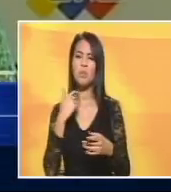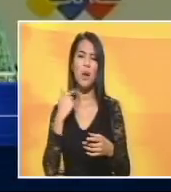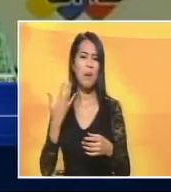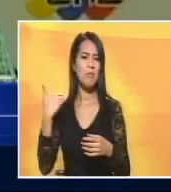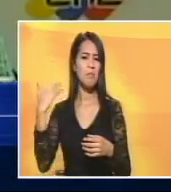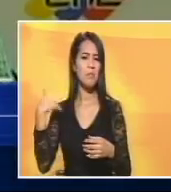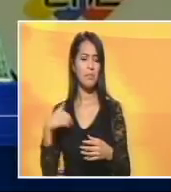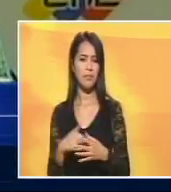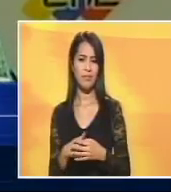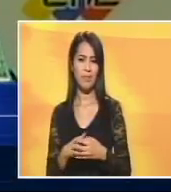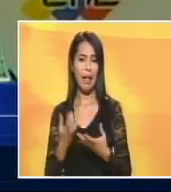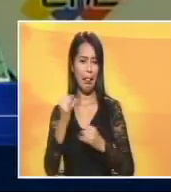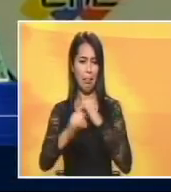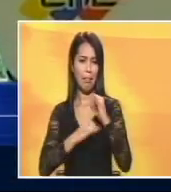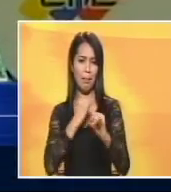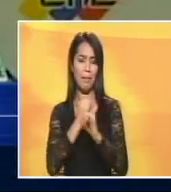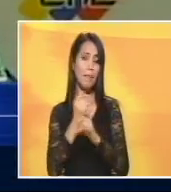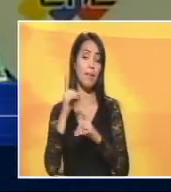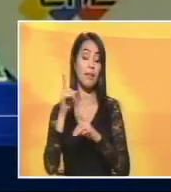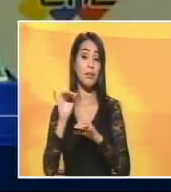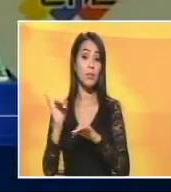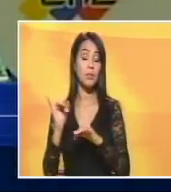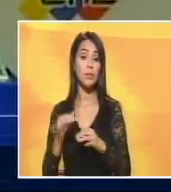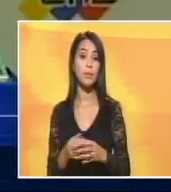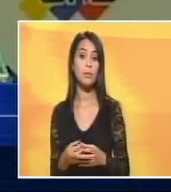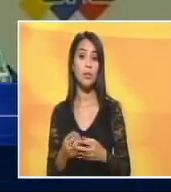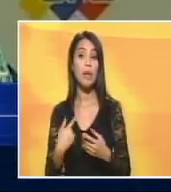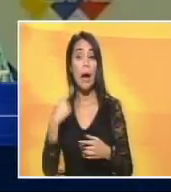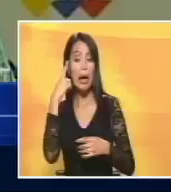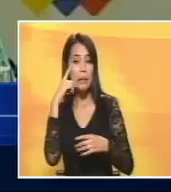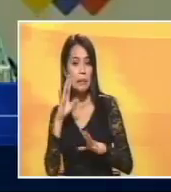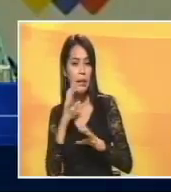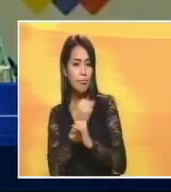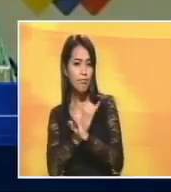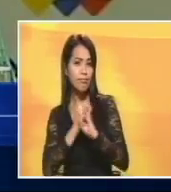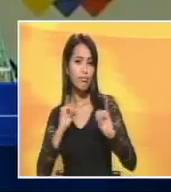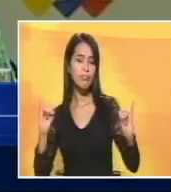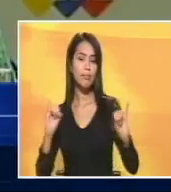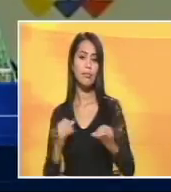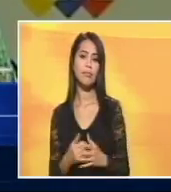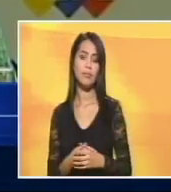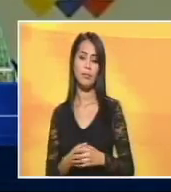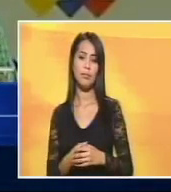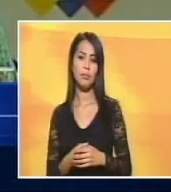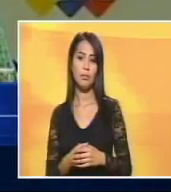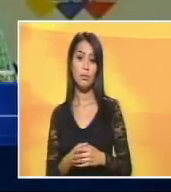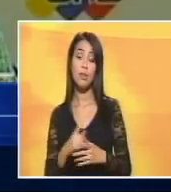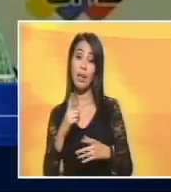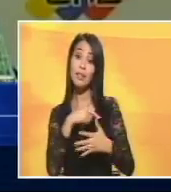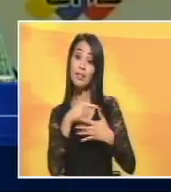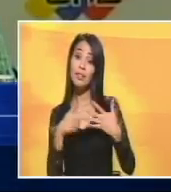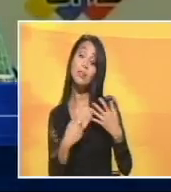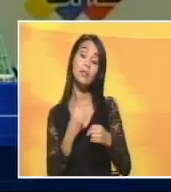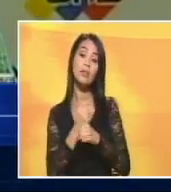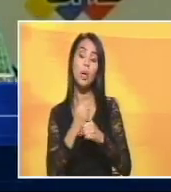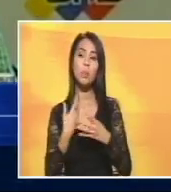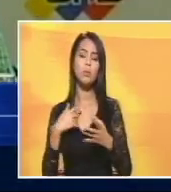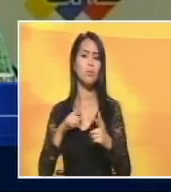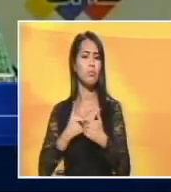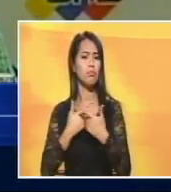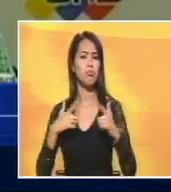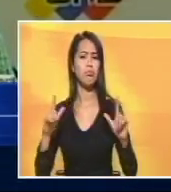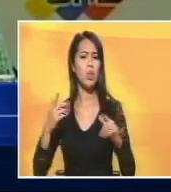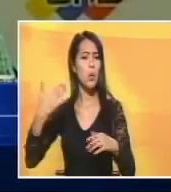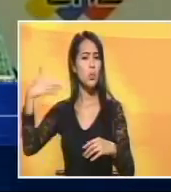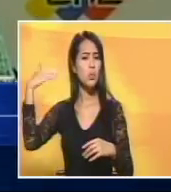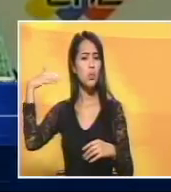observación internacional que ellos consideran independiente. Ese mecanismo del cual nos liberamos